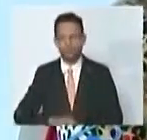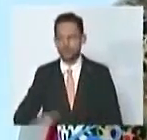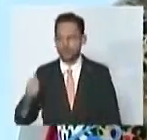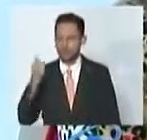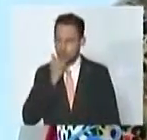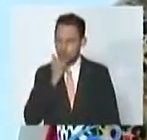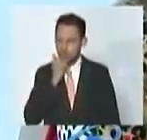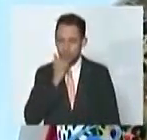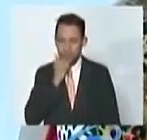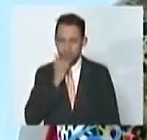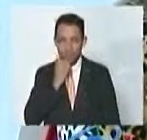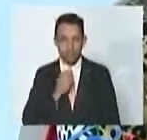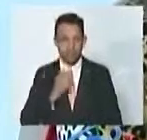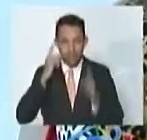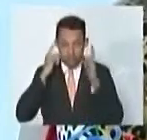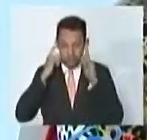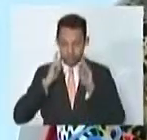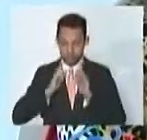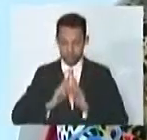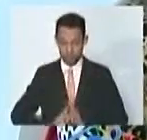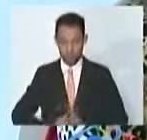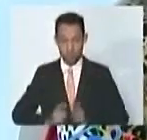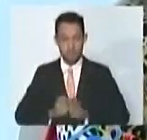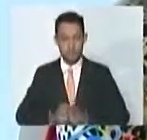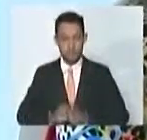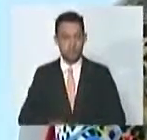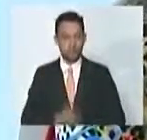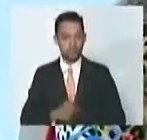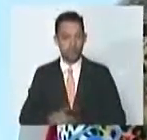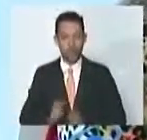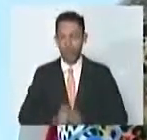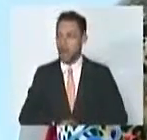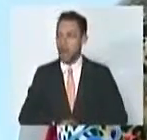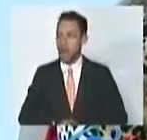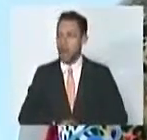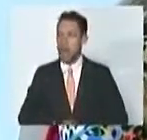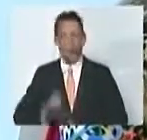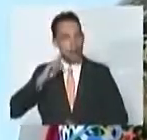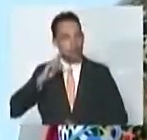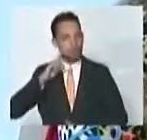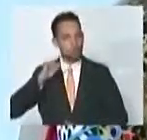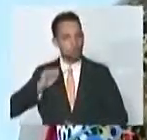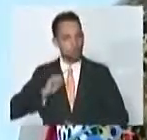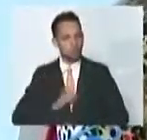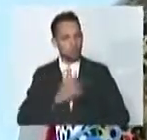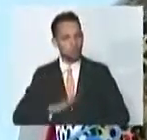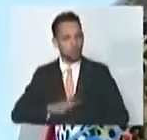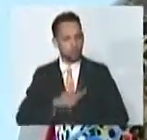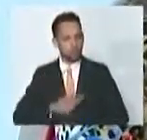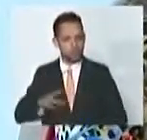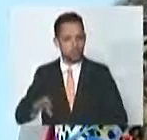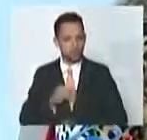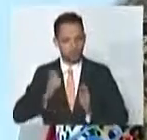Resulta que yo debo tener, no solamente me afecta en la parte auditiva, me afecta todo el cuerpo.